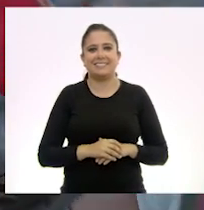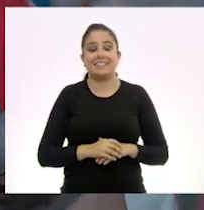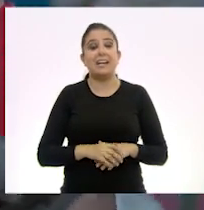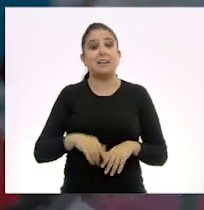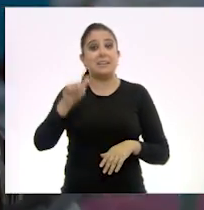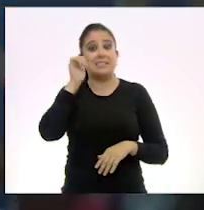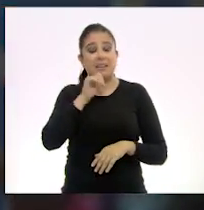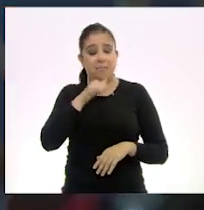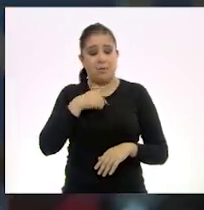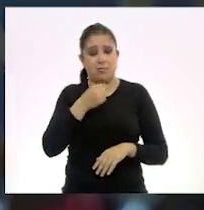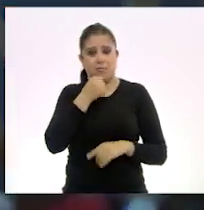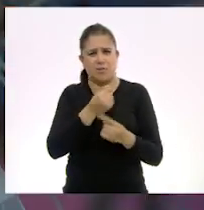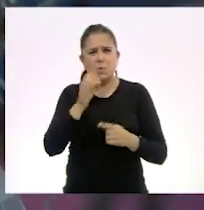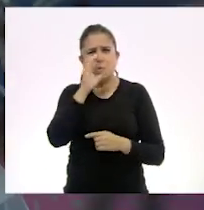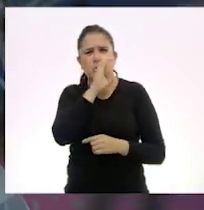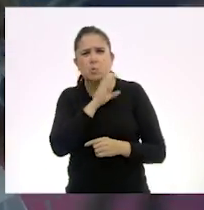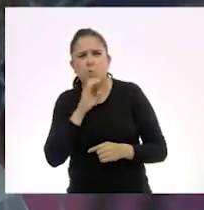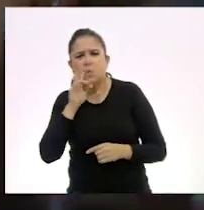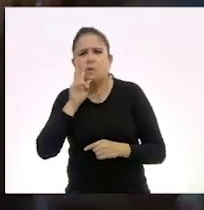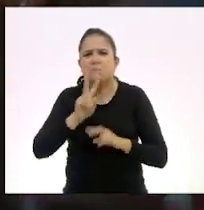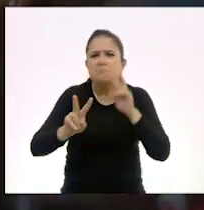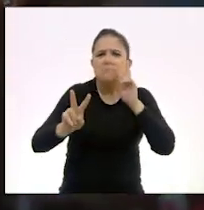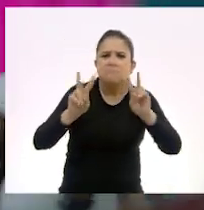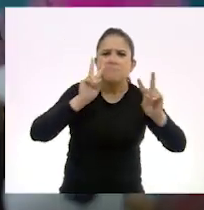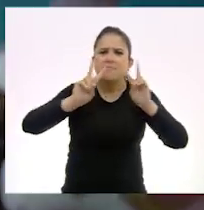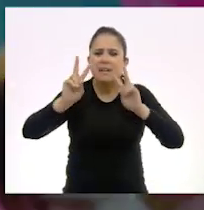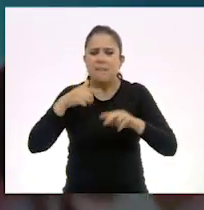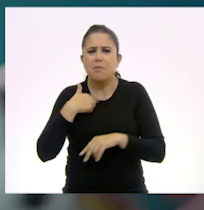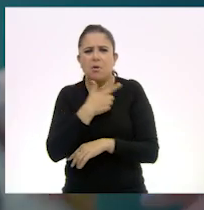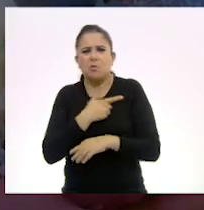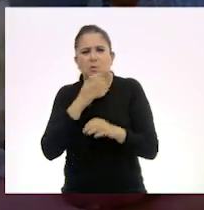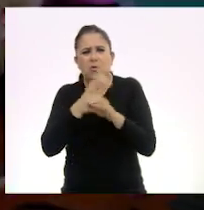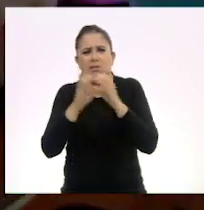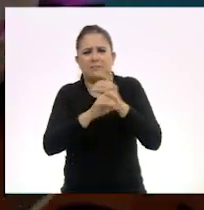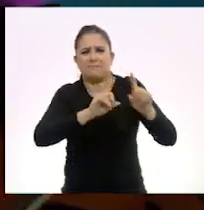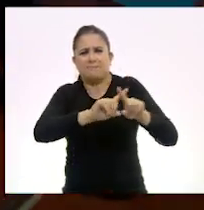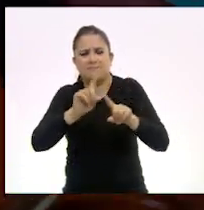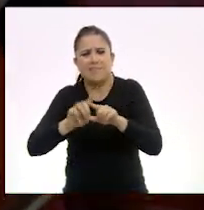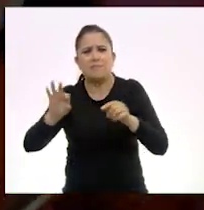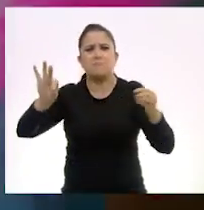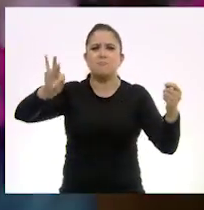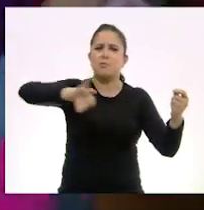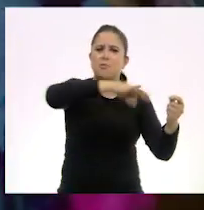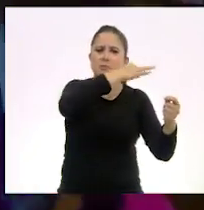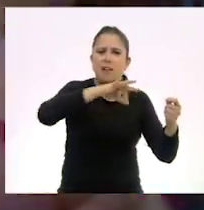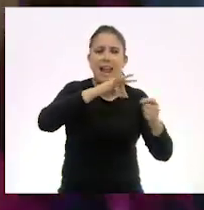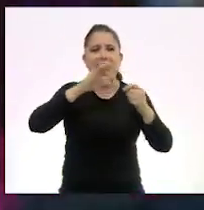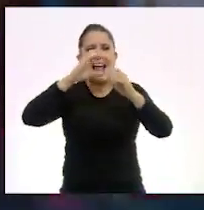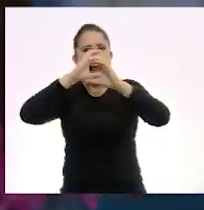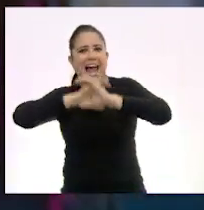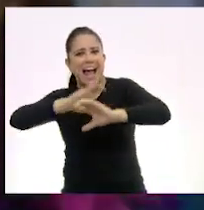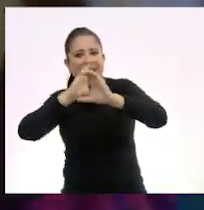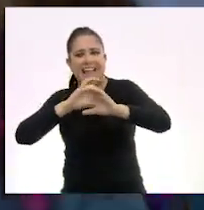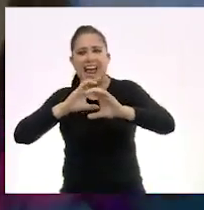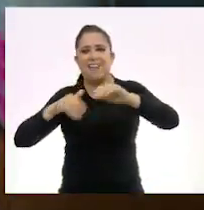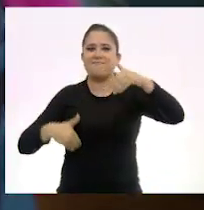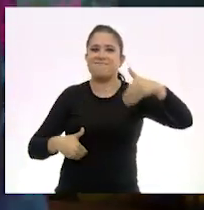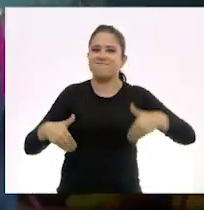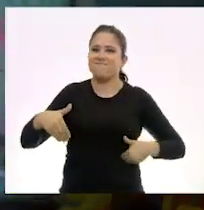Siempre fui una niña muy curiosa y me gustaban hacer muchas cosas diferentes, como tocar violín, cantar,